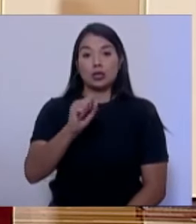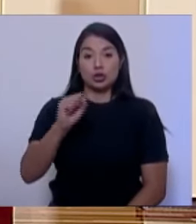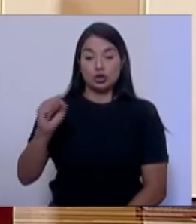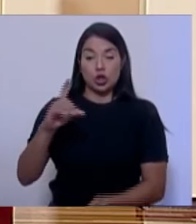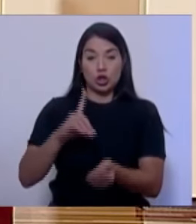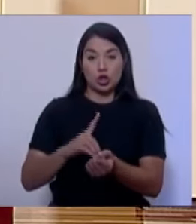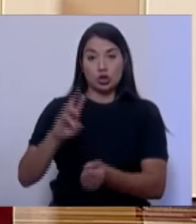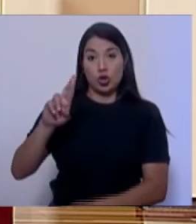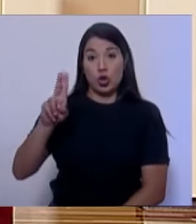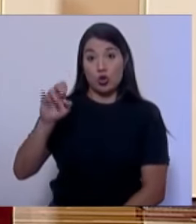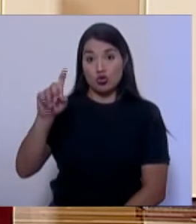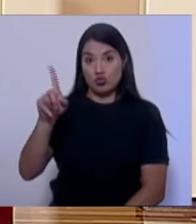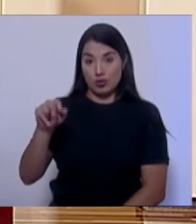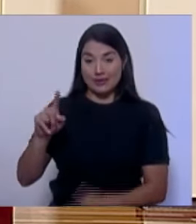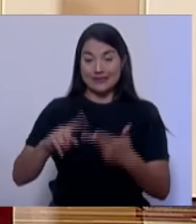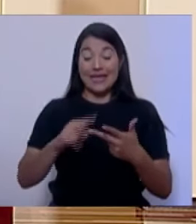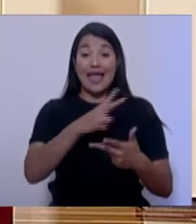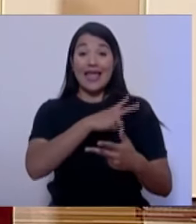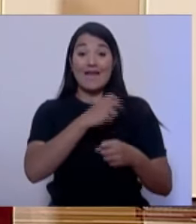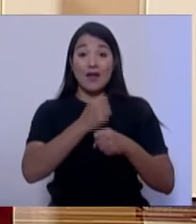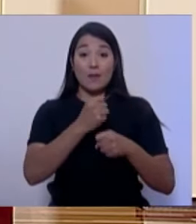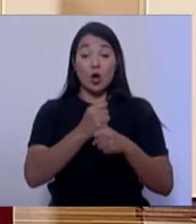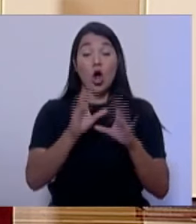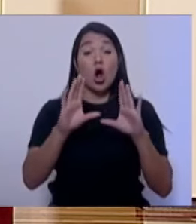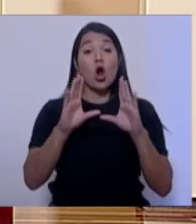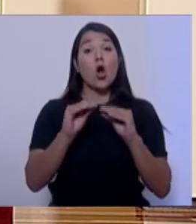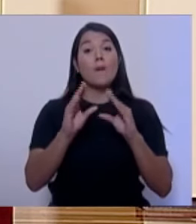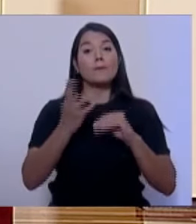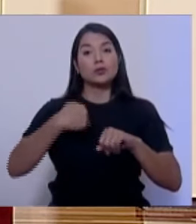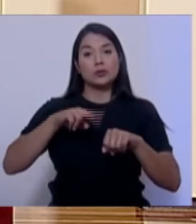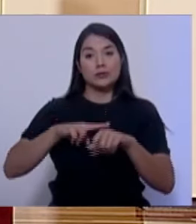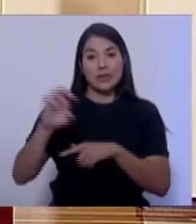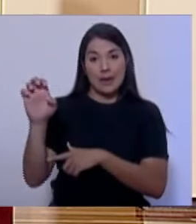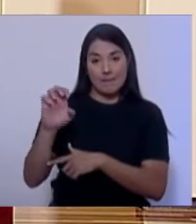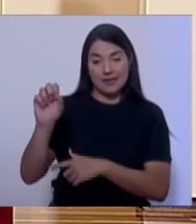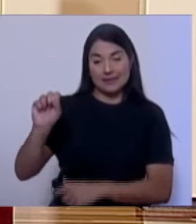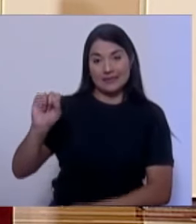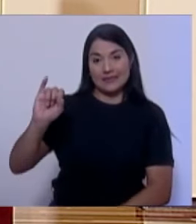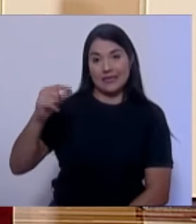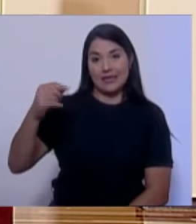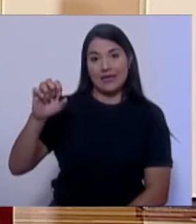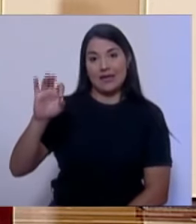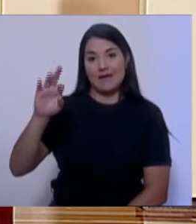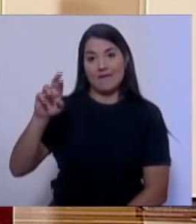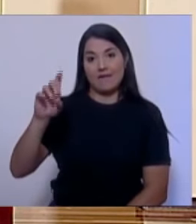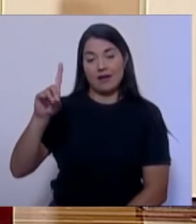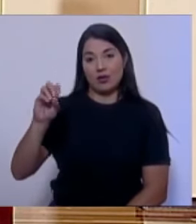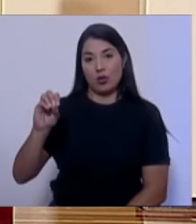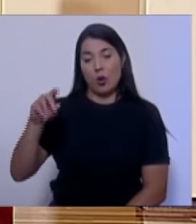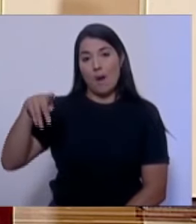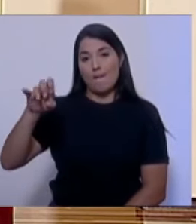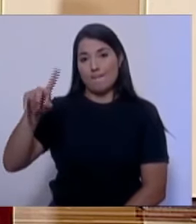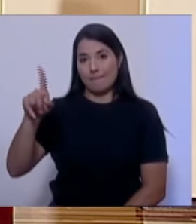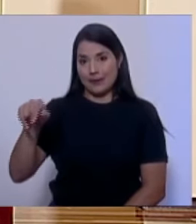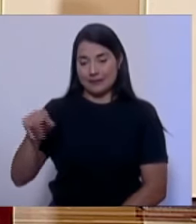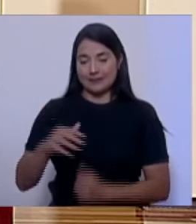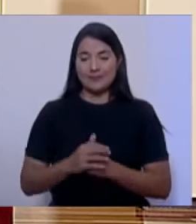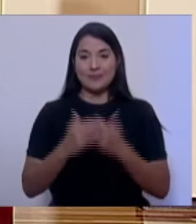Social, el doctor Mario Ruiz, y el jefe de operaciones de la Comisión Nacional de Emergencias, el señor Sigifredo